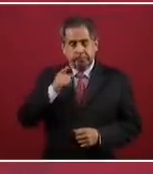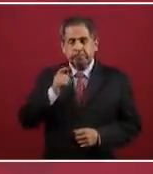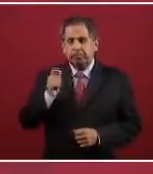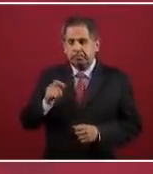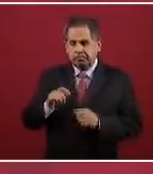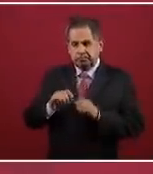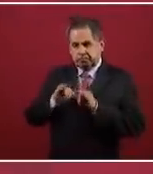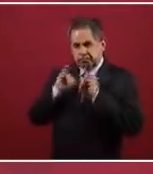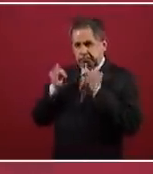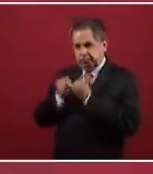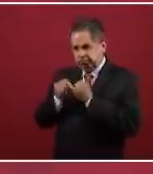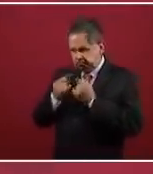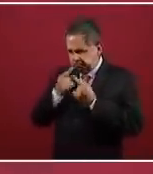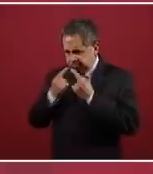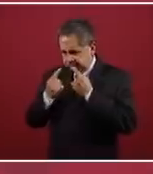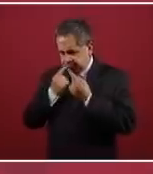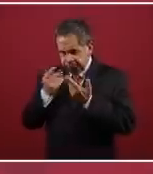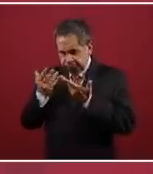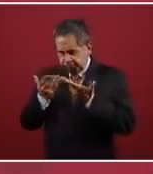revisamos